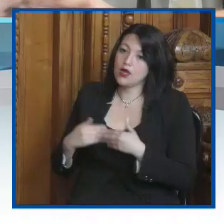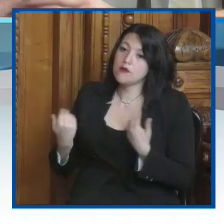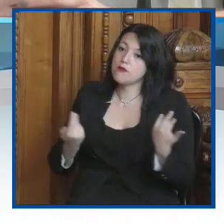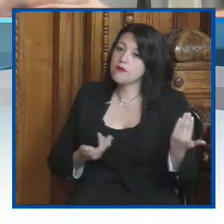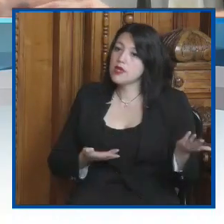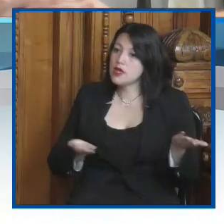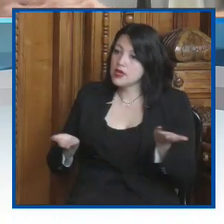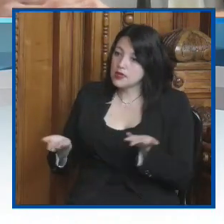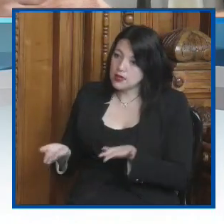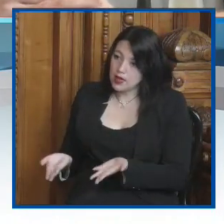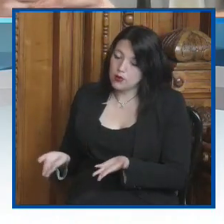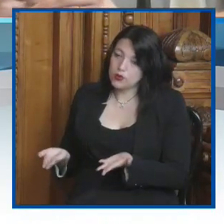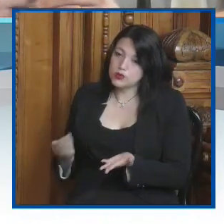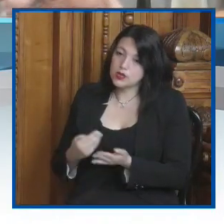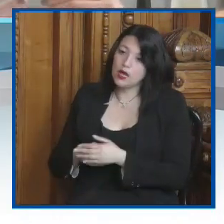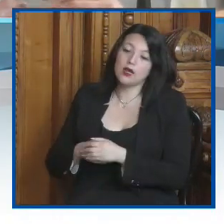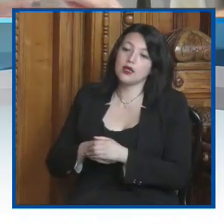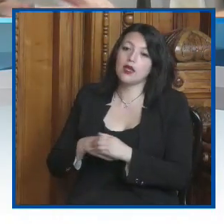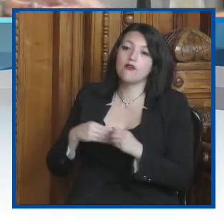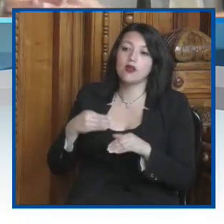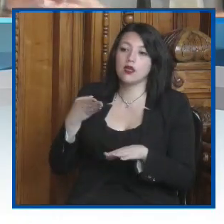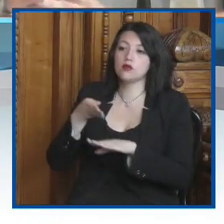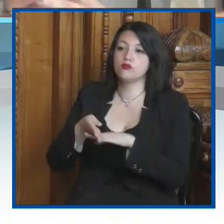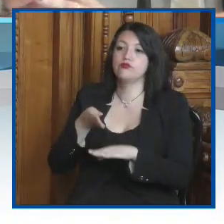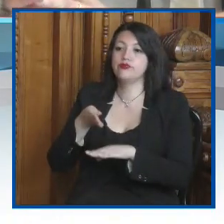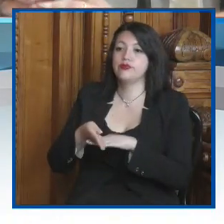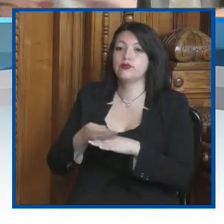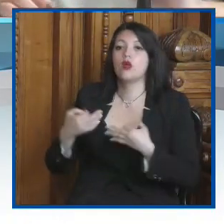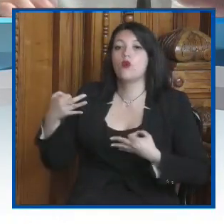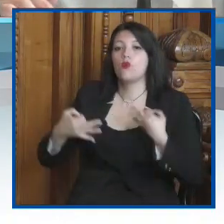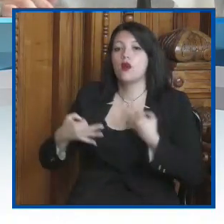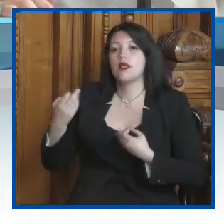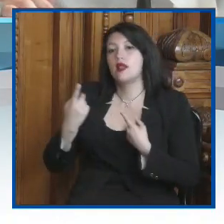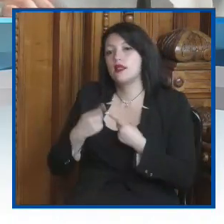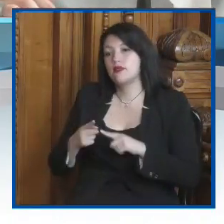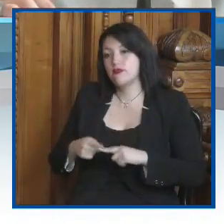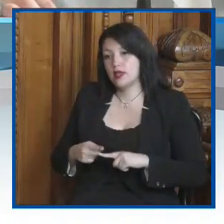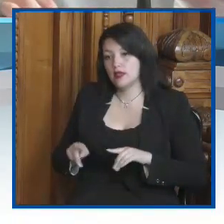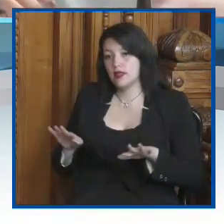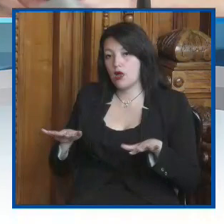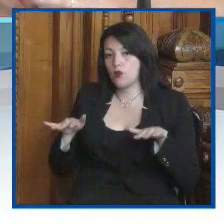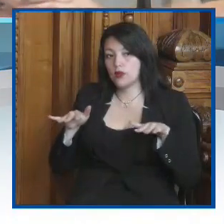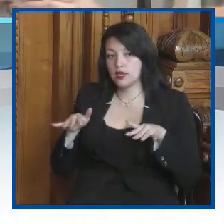invitamos a que concurran al juzgado a ver las distintas audiencias.